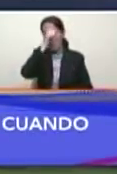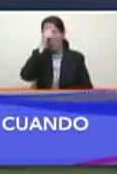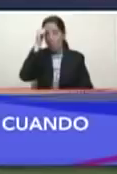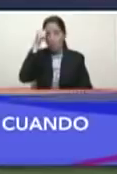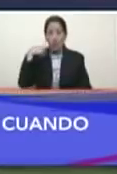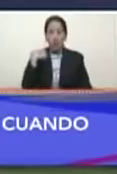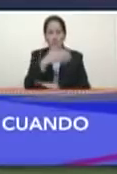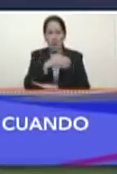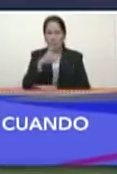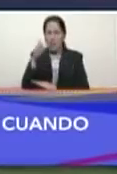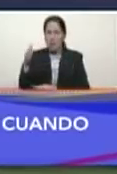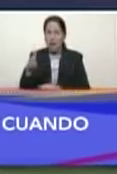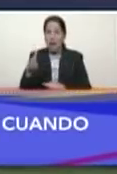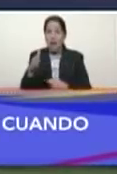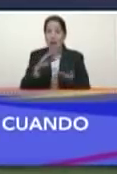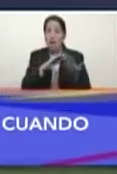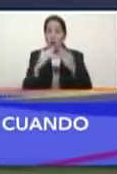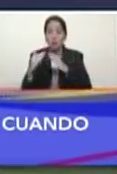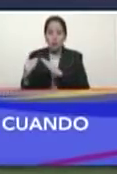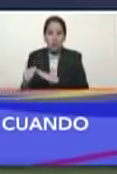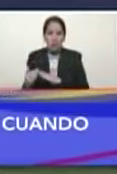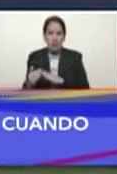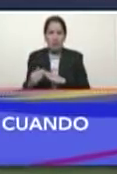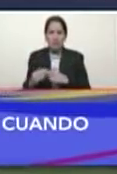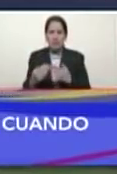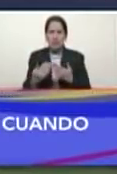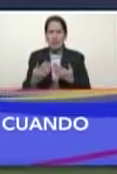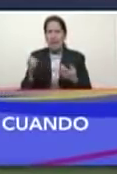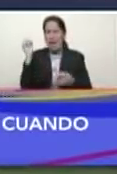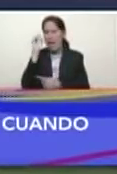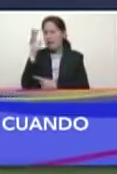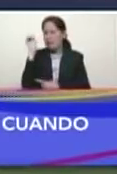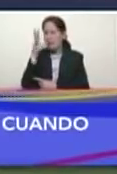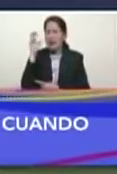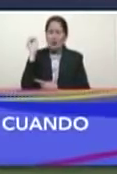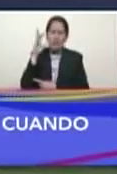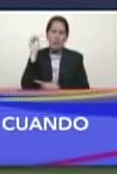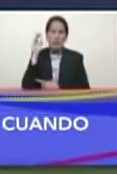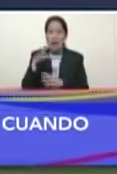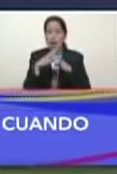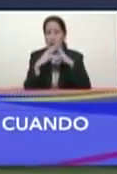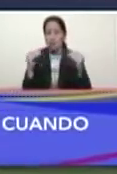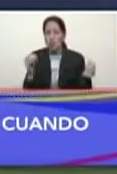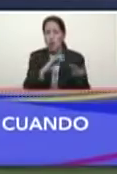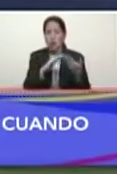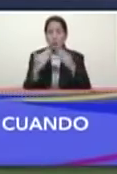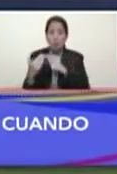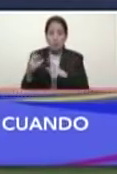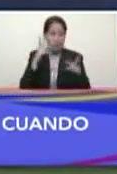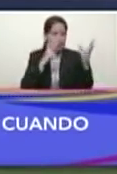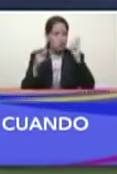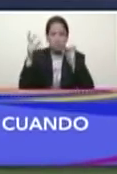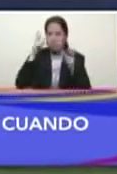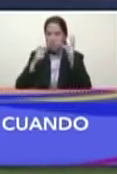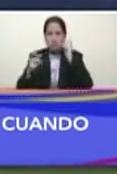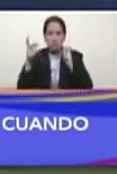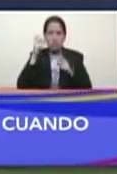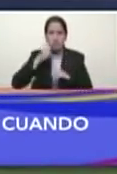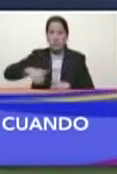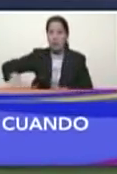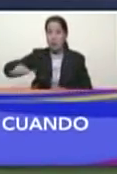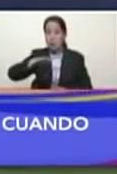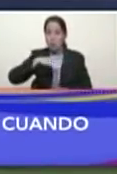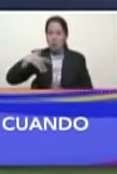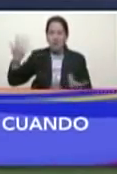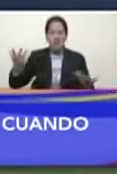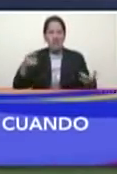las comunidades. Se hagan miles de asambleas en las comunidades para oír al pueblo sus